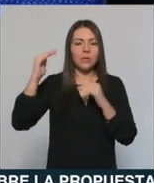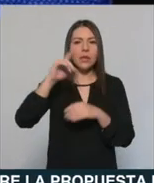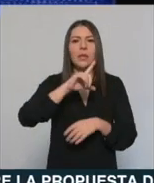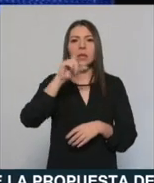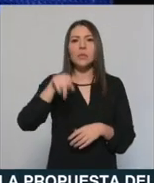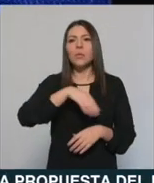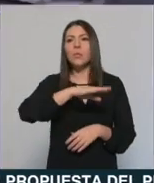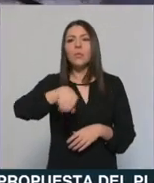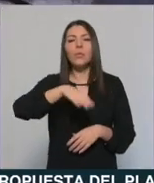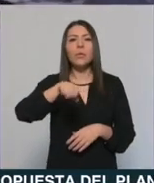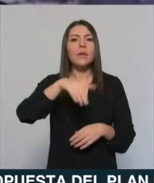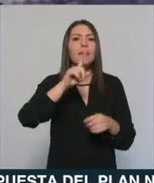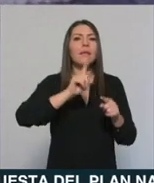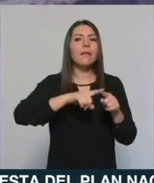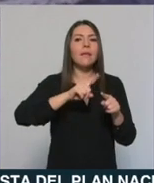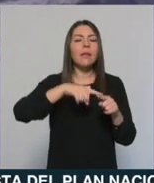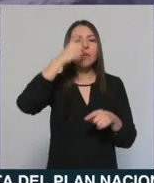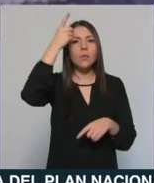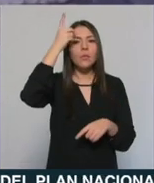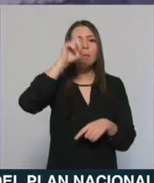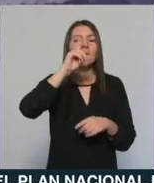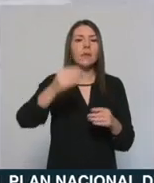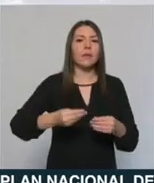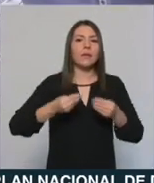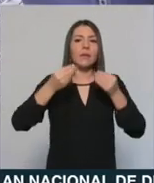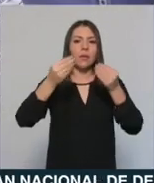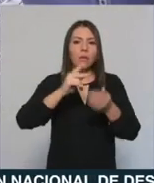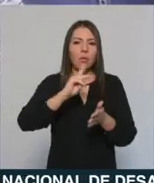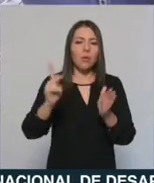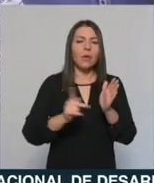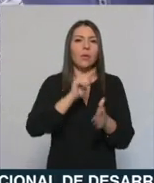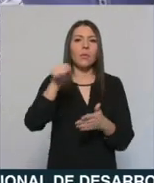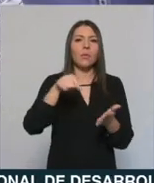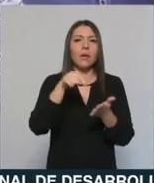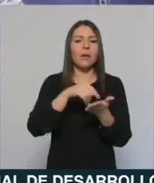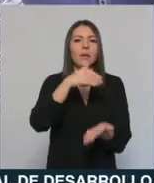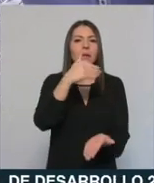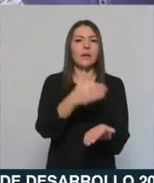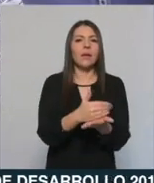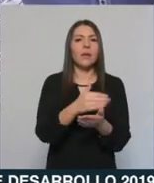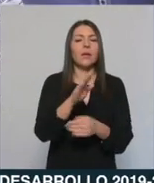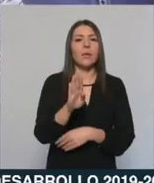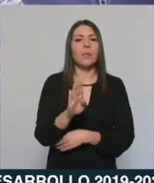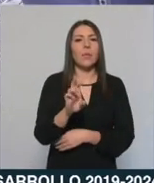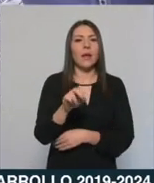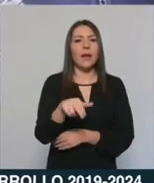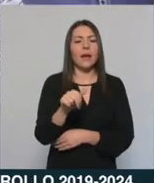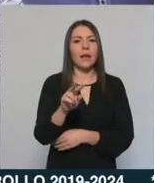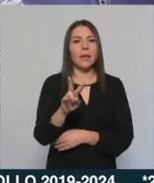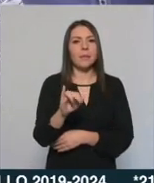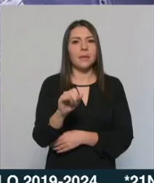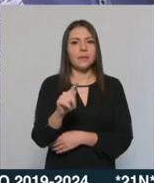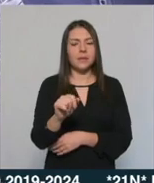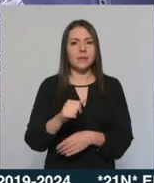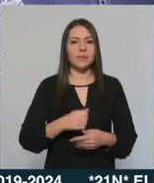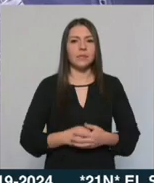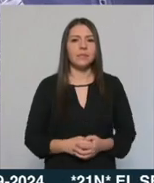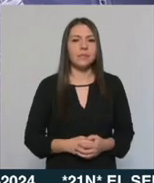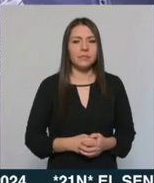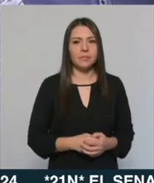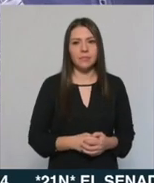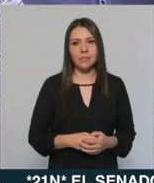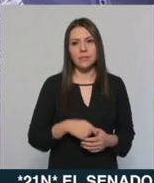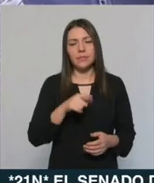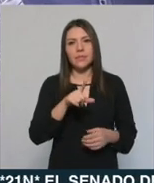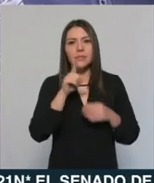al dueño para pactar la entrega en la terminal Buenavista. Y pues más o menos apegado, pues entiende un poco lo que ese idioma